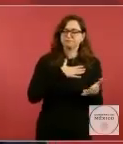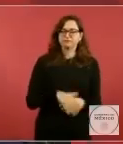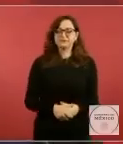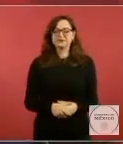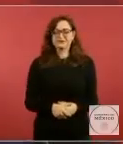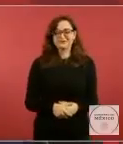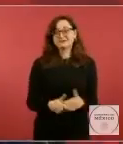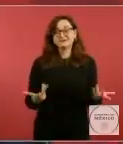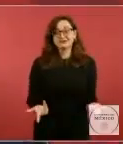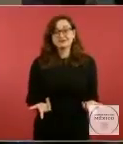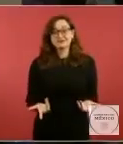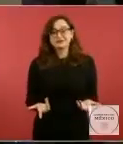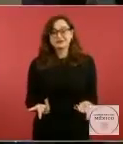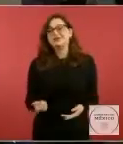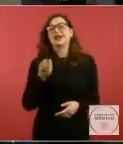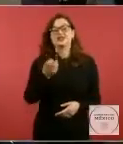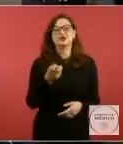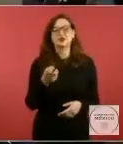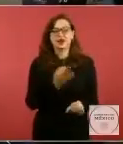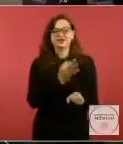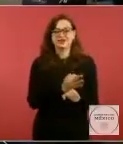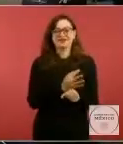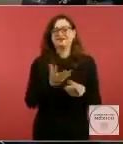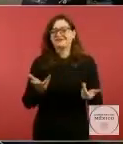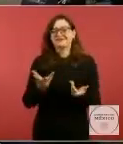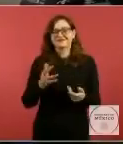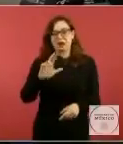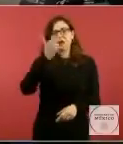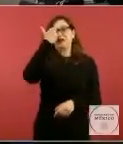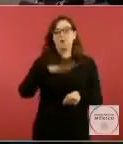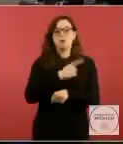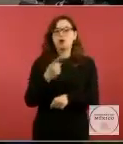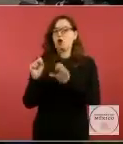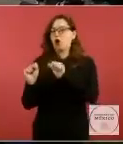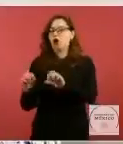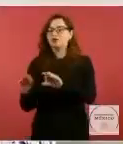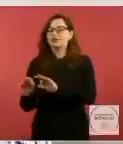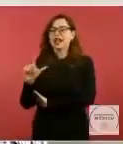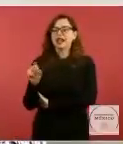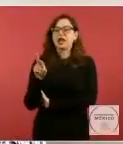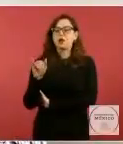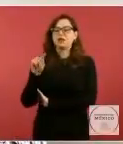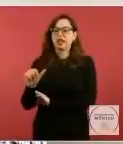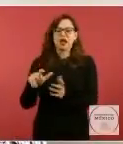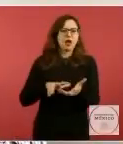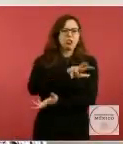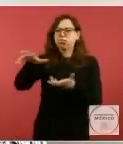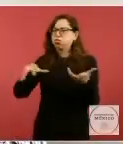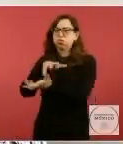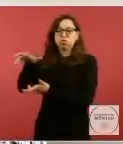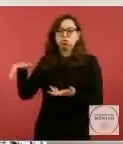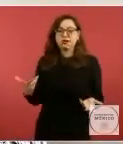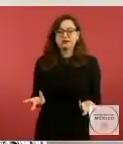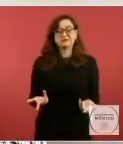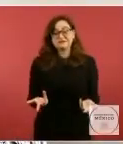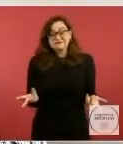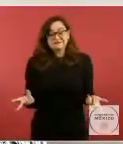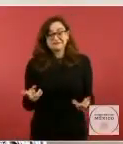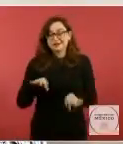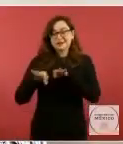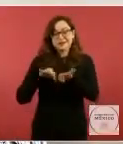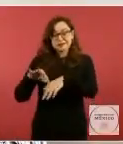Pero todo esto por el escritorio de Laurita, a quien quiero muchísimo y que le ofrezco disculpas por haber dado a conocer esto. Y en efecto,